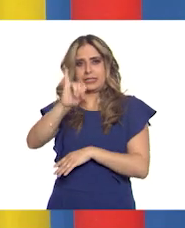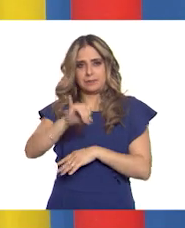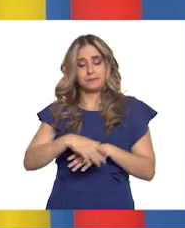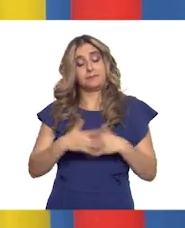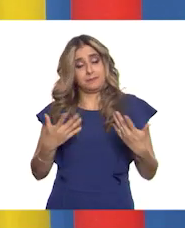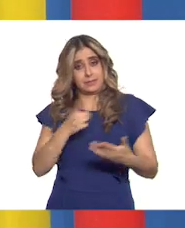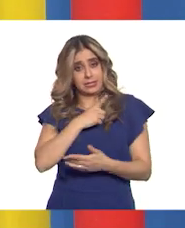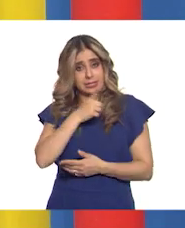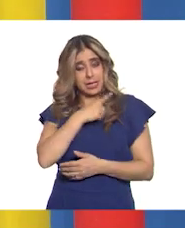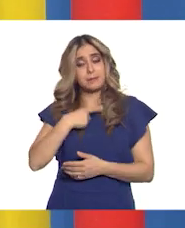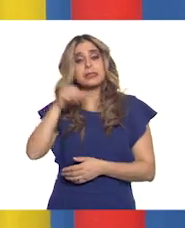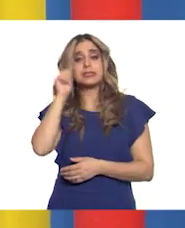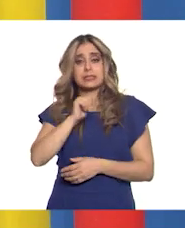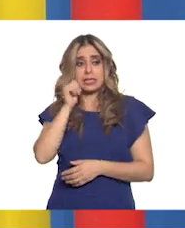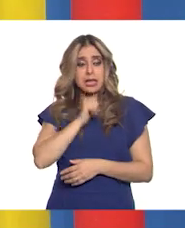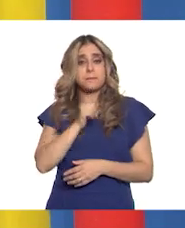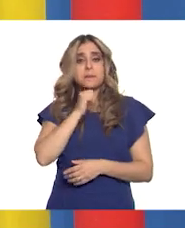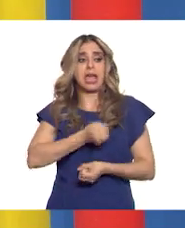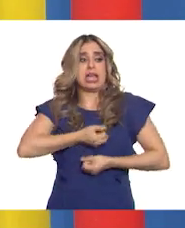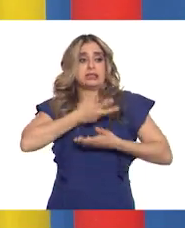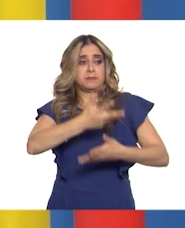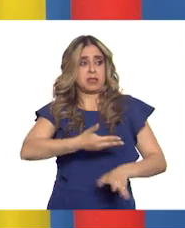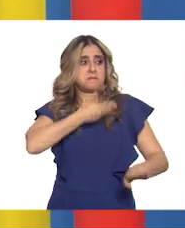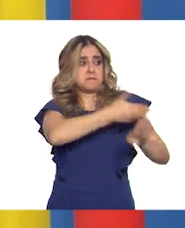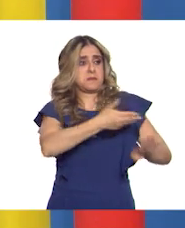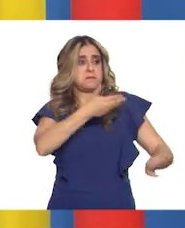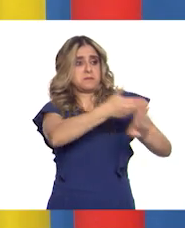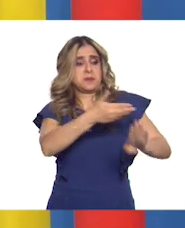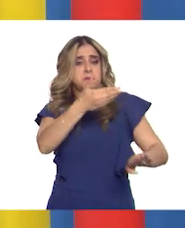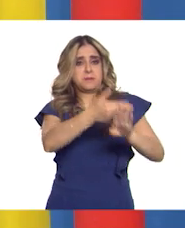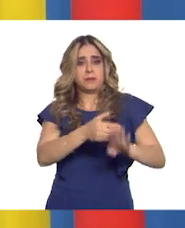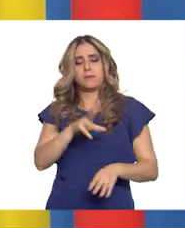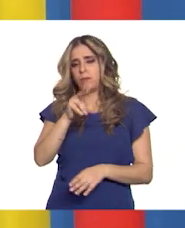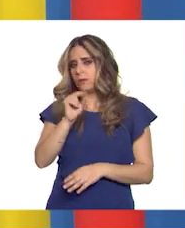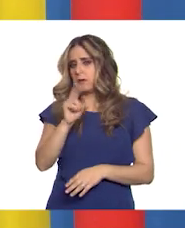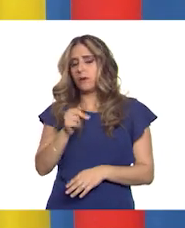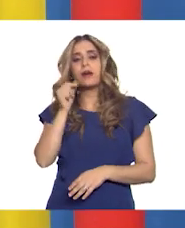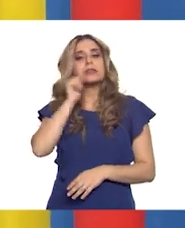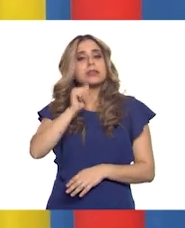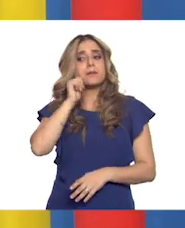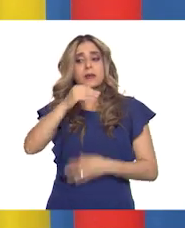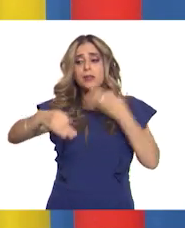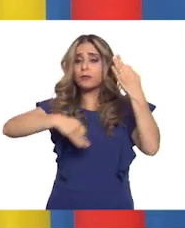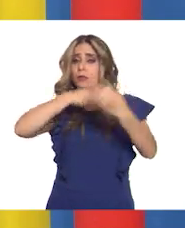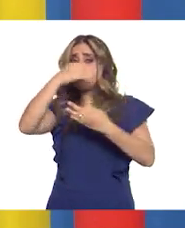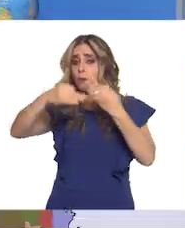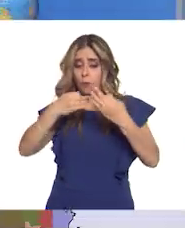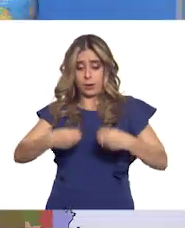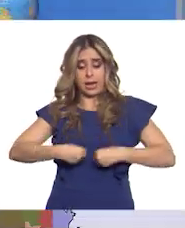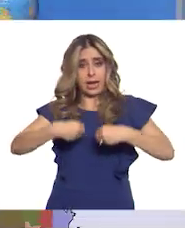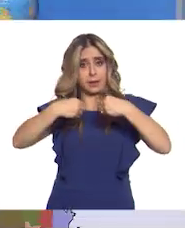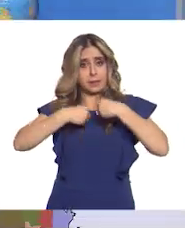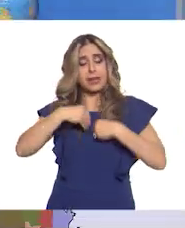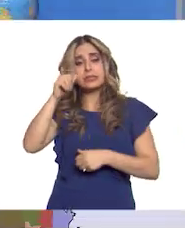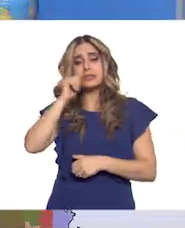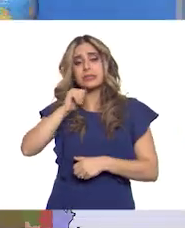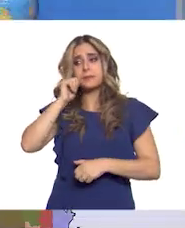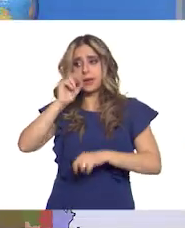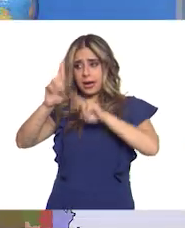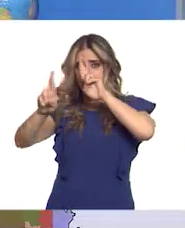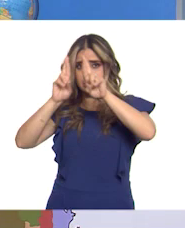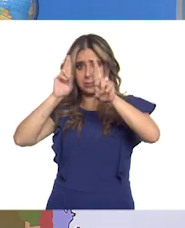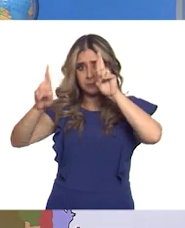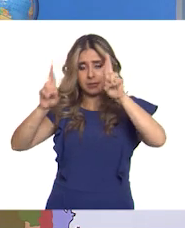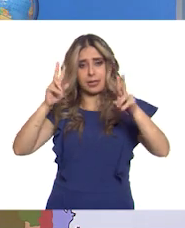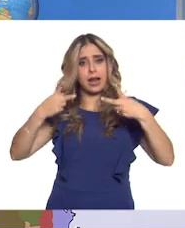los otros, no solo al escribir las cartas de opinión, sino en todos los espacios de nuestra vida. Así es, María.